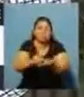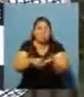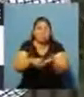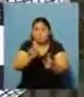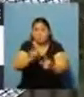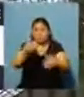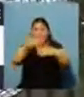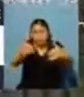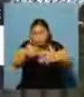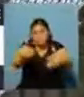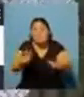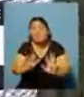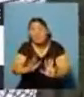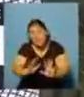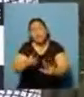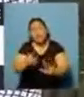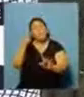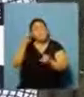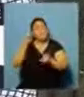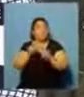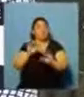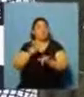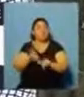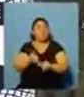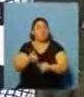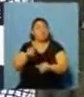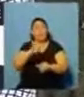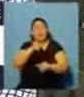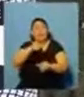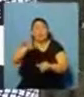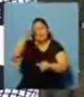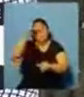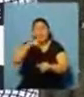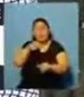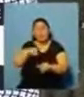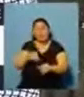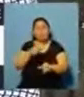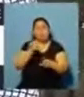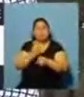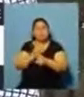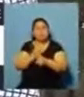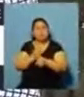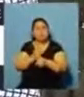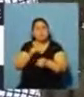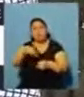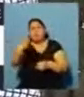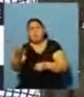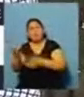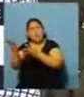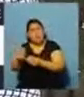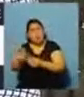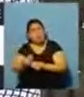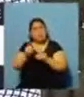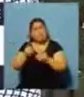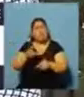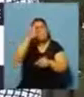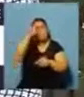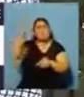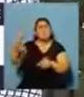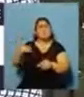soy optimista de que el trabajo que están desarrollando los brigadistas y todos los que nos están colaborando desde otras provincias de Argentina